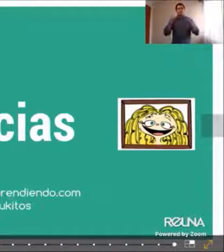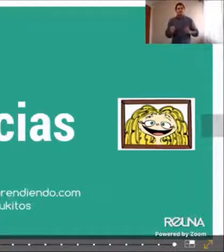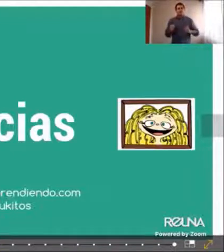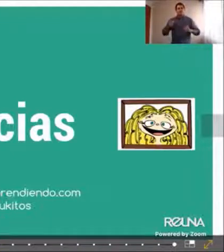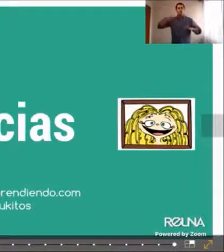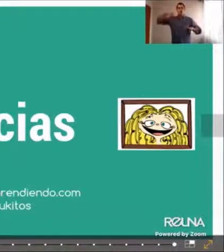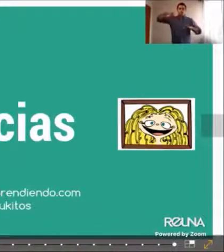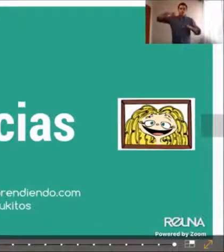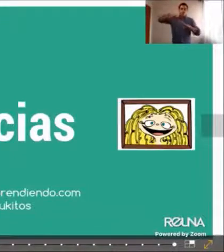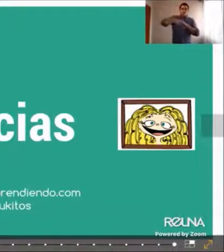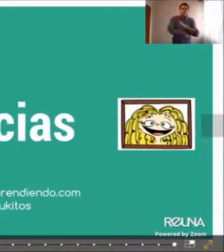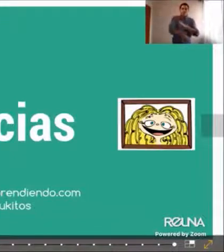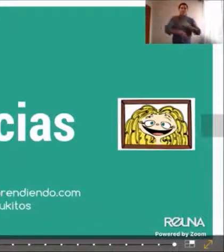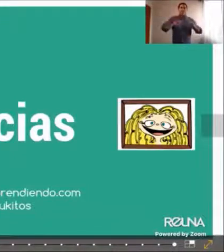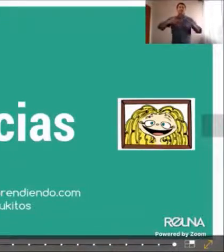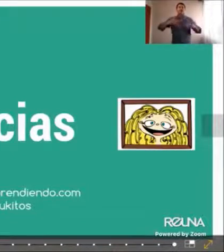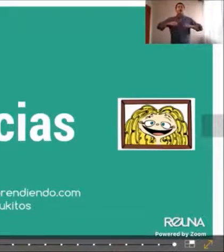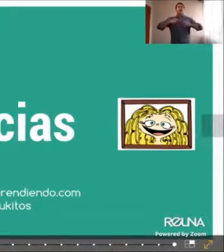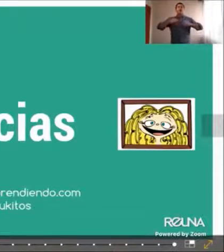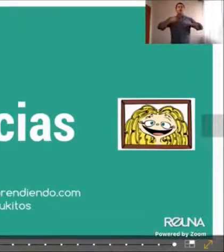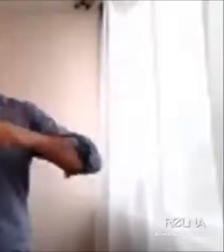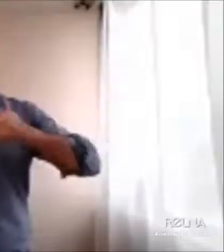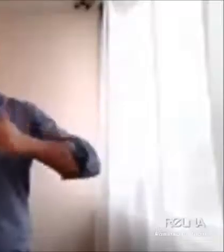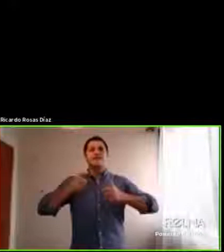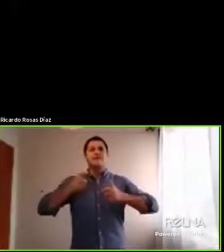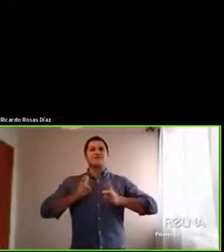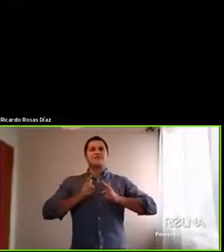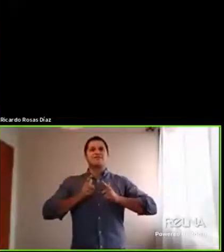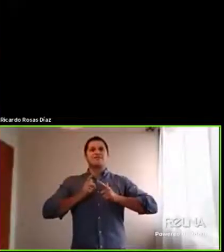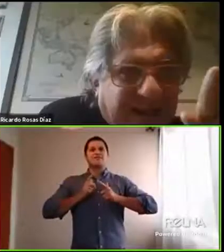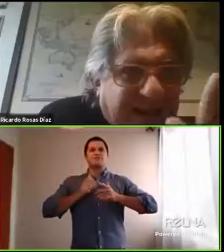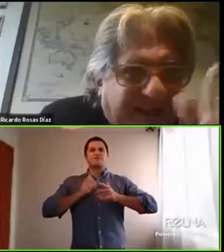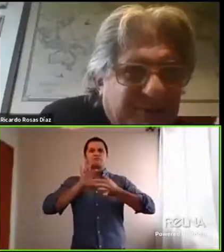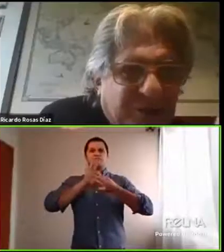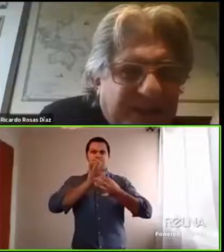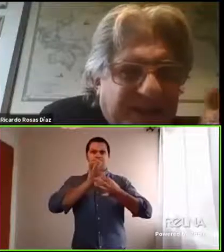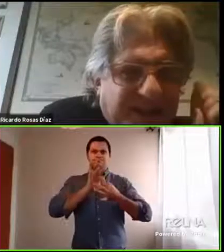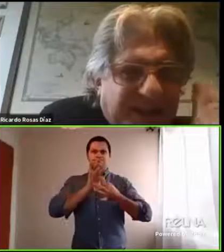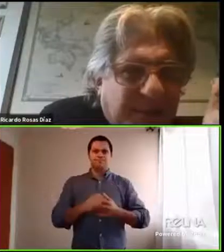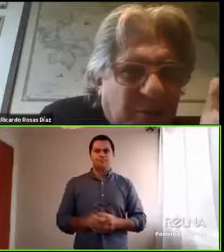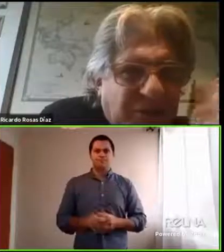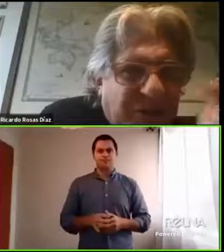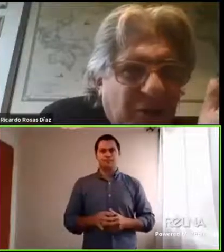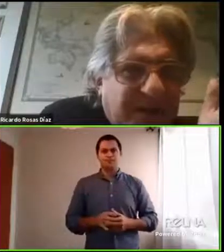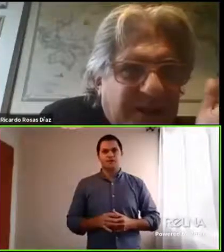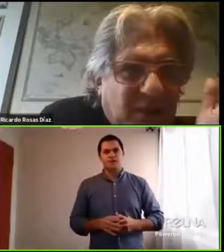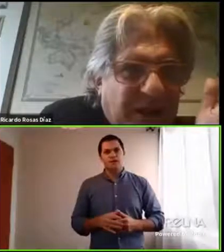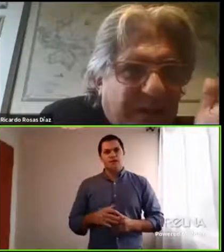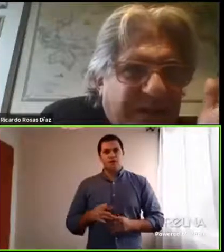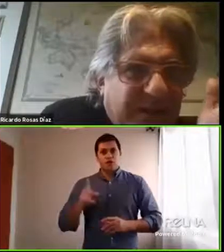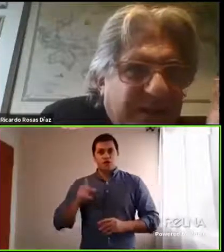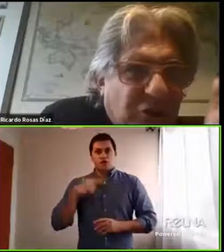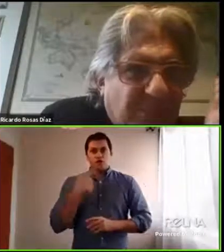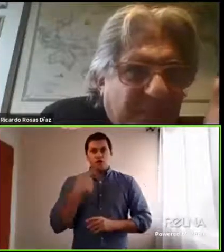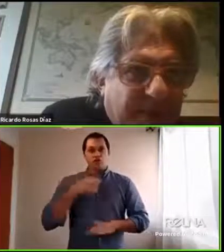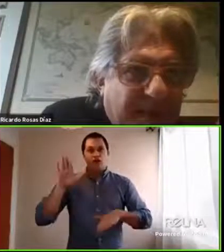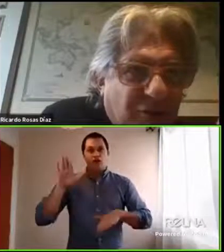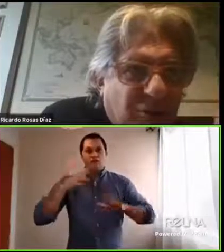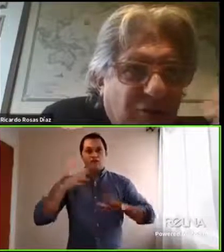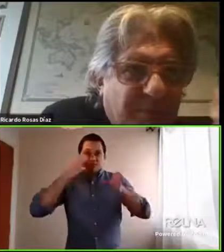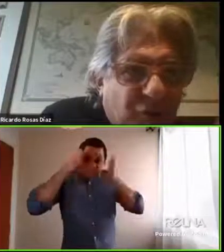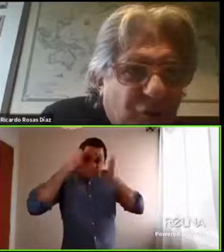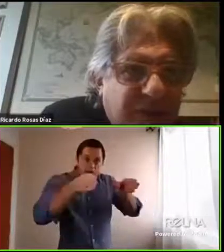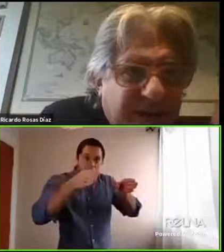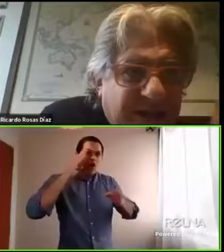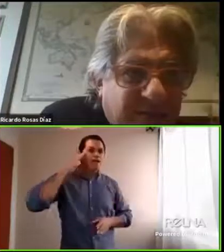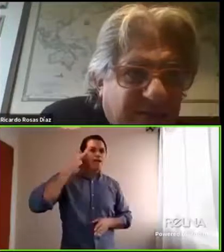trato con los adolescentes complicados, porque daba la impresión de que estamos centrados en niños que aparentemente son más pequeños,